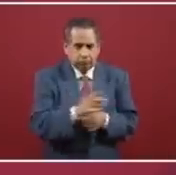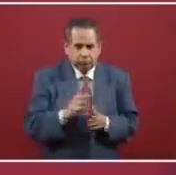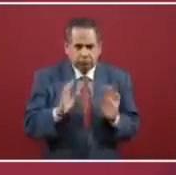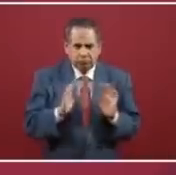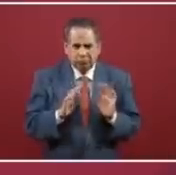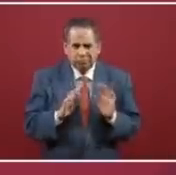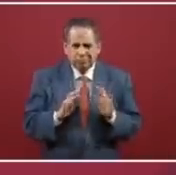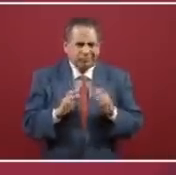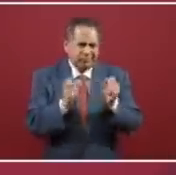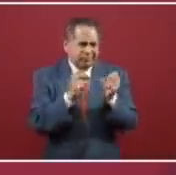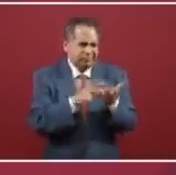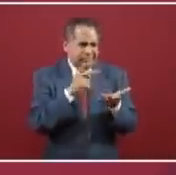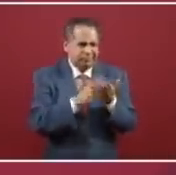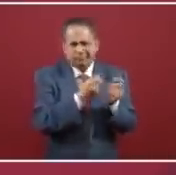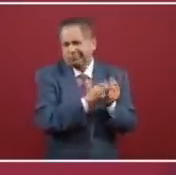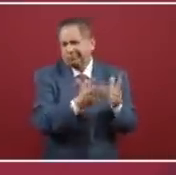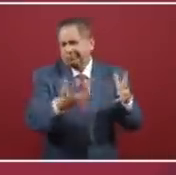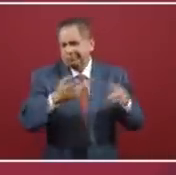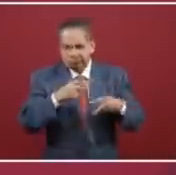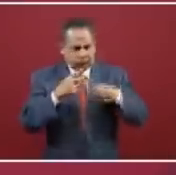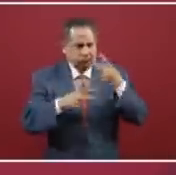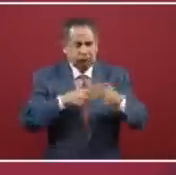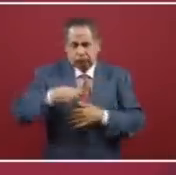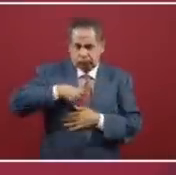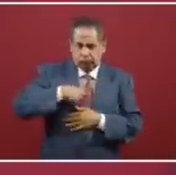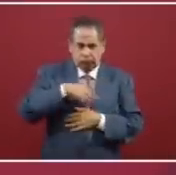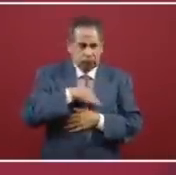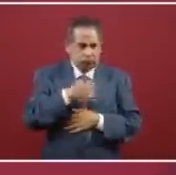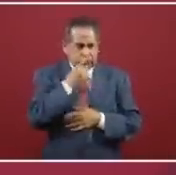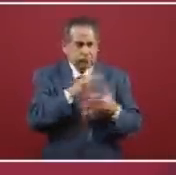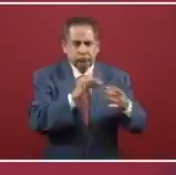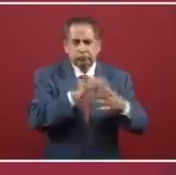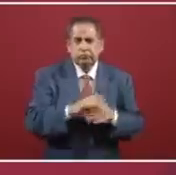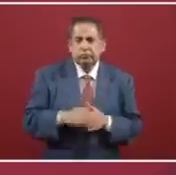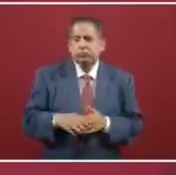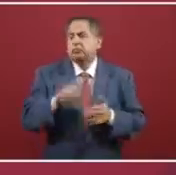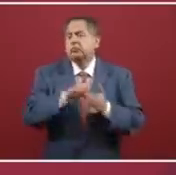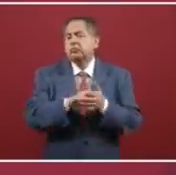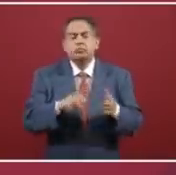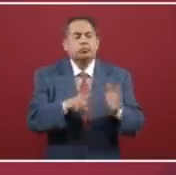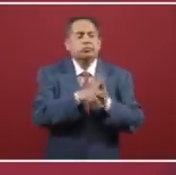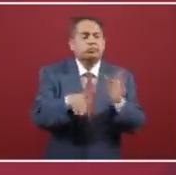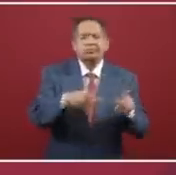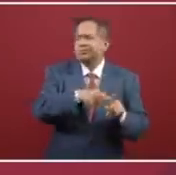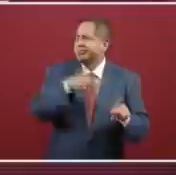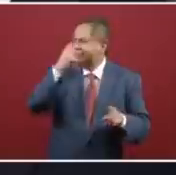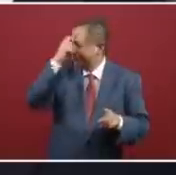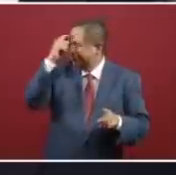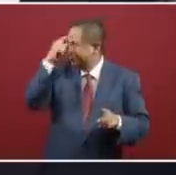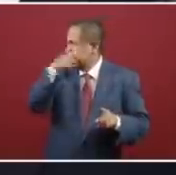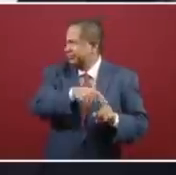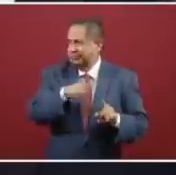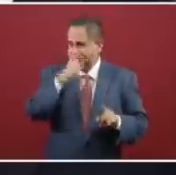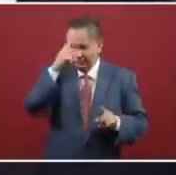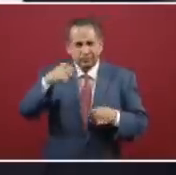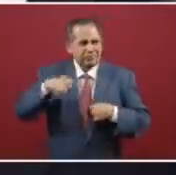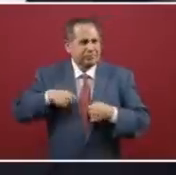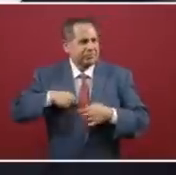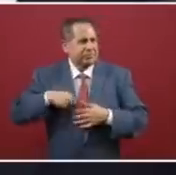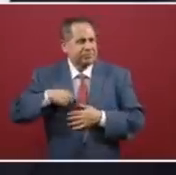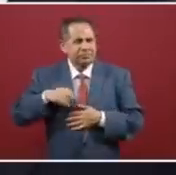así como tantas veces periodista que inventó que yo